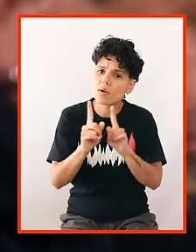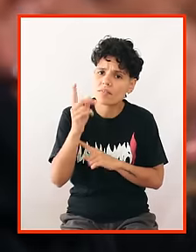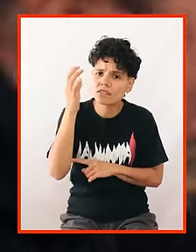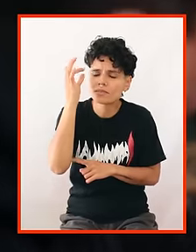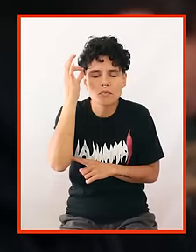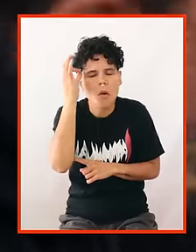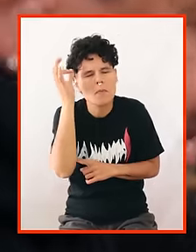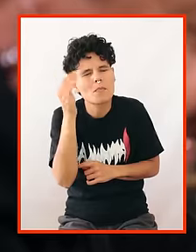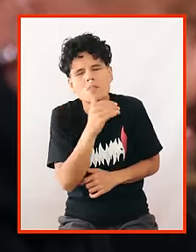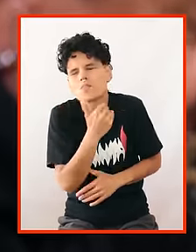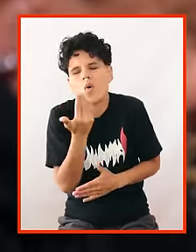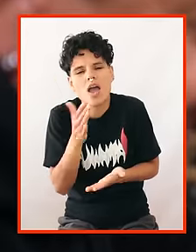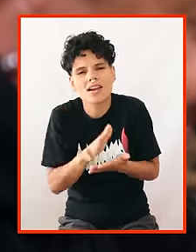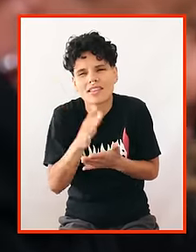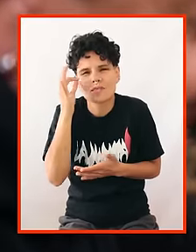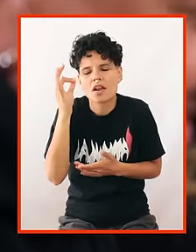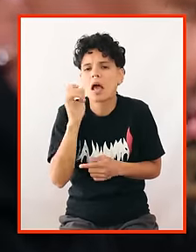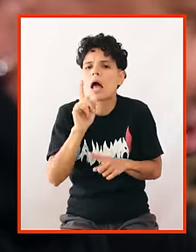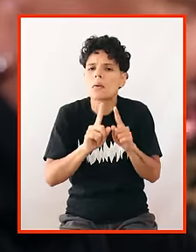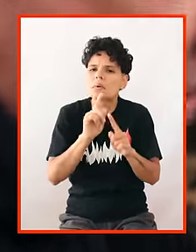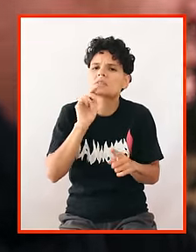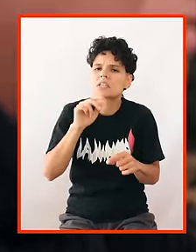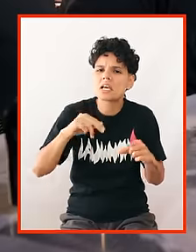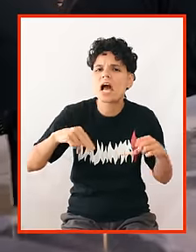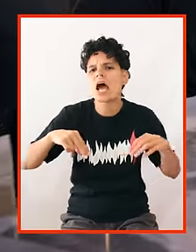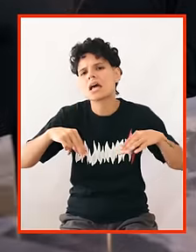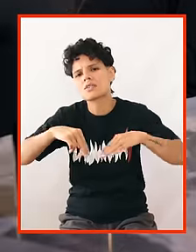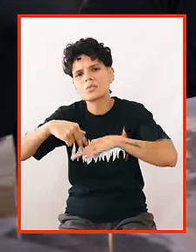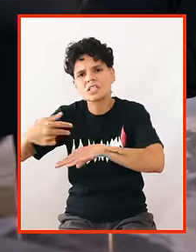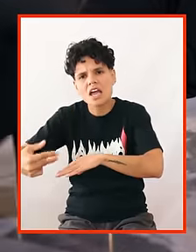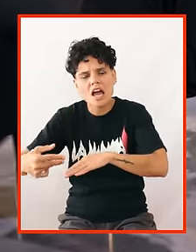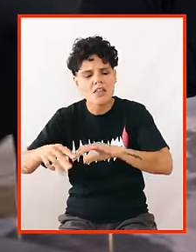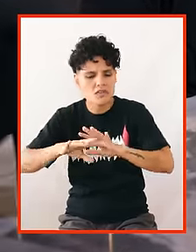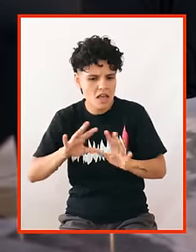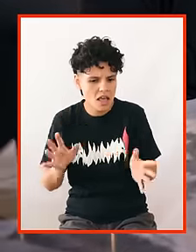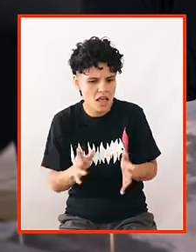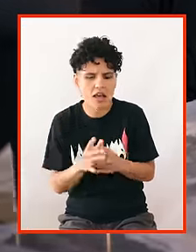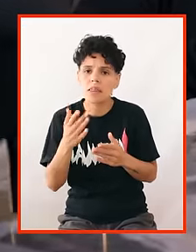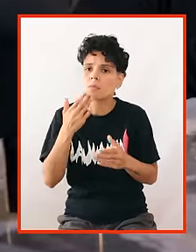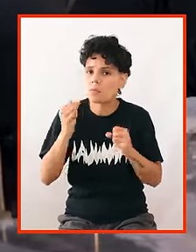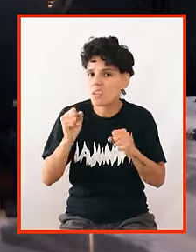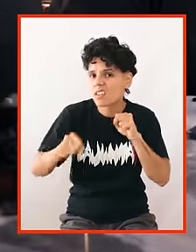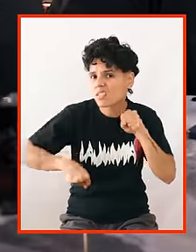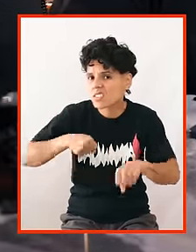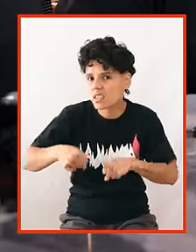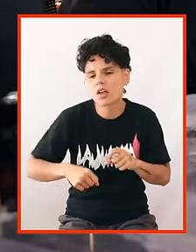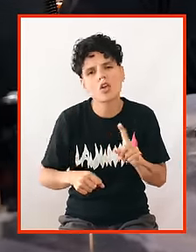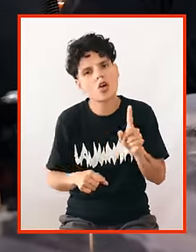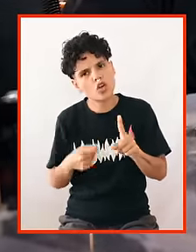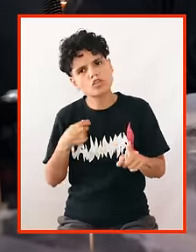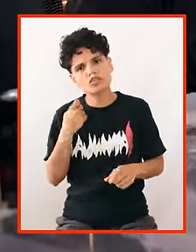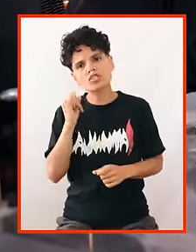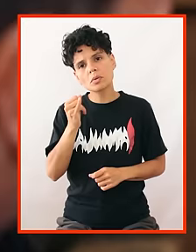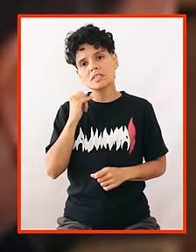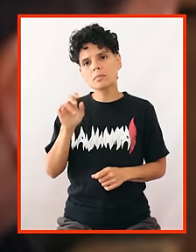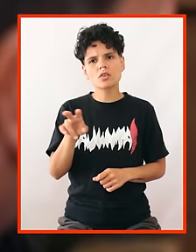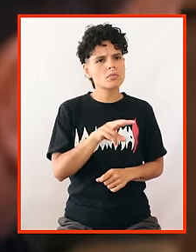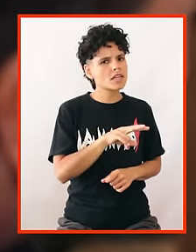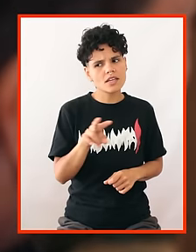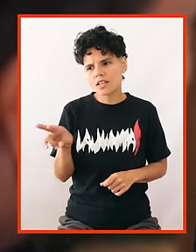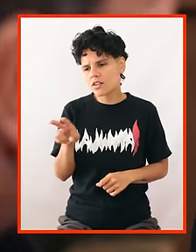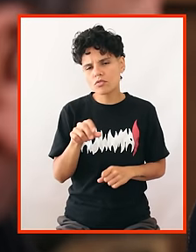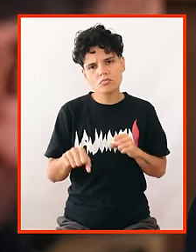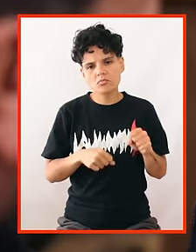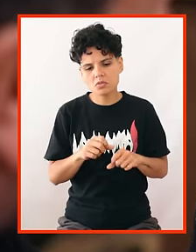No te han atropellado. O sea, es que Conce siempre atropella, ¿no? En Conce. Sí, no. Siempre en bicicleta atropella. No, es que hay que mirar a